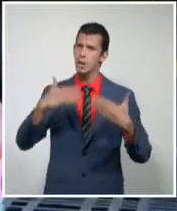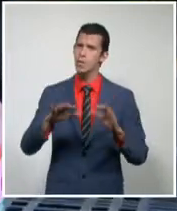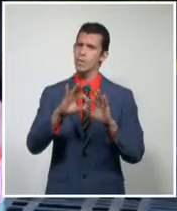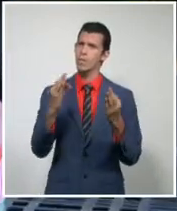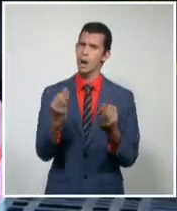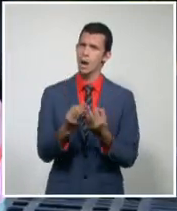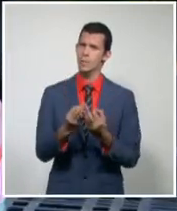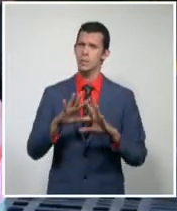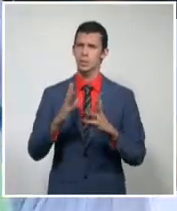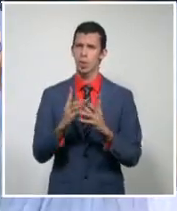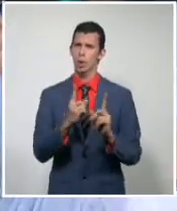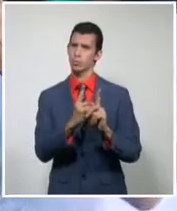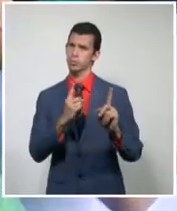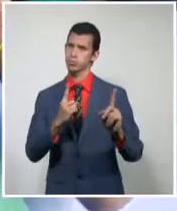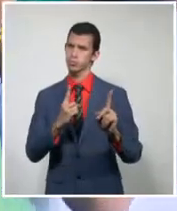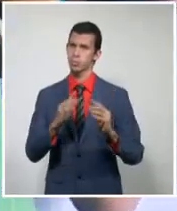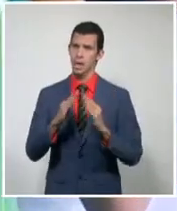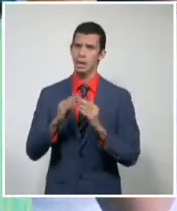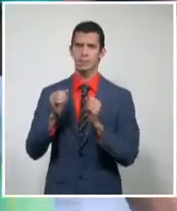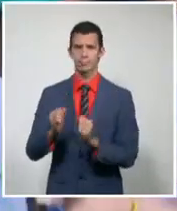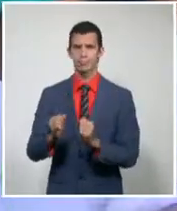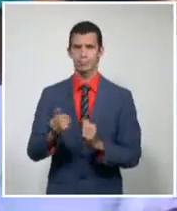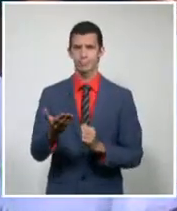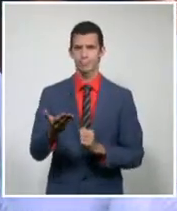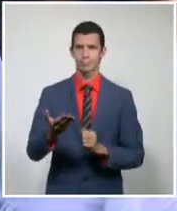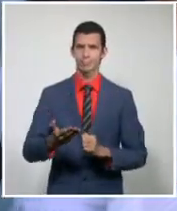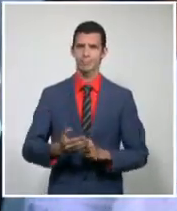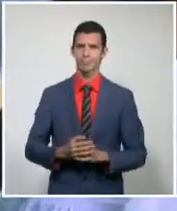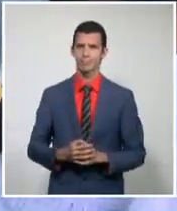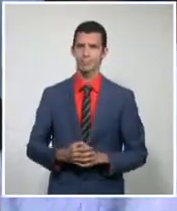Eide La Pera y Jordanis Rodríguez Laurencio, Sistema Informativo de la Televisión Cubana.